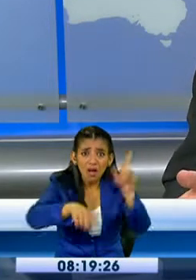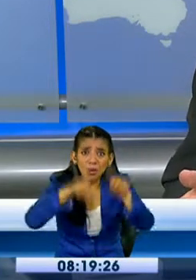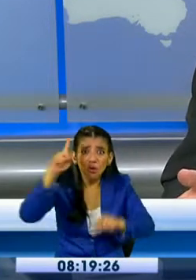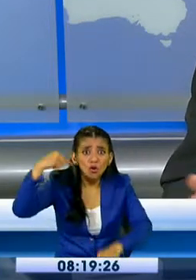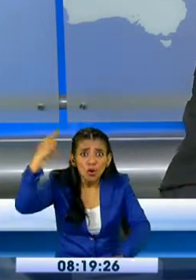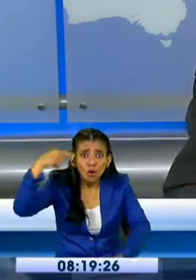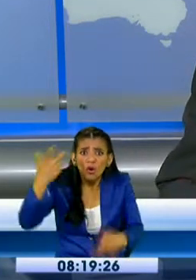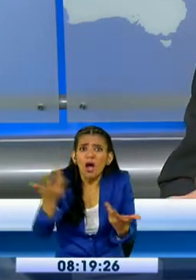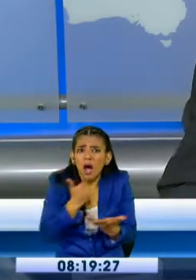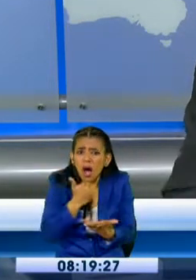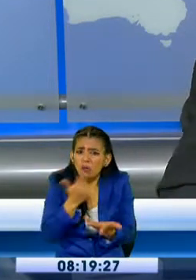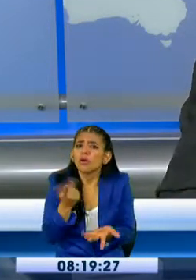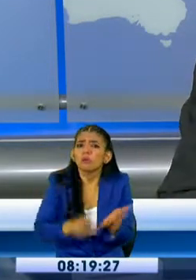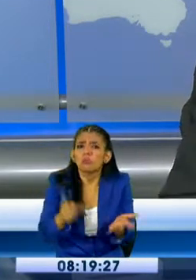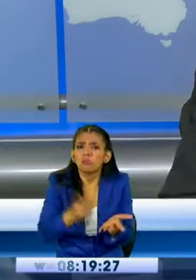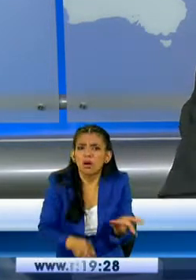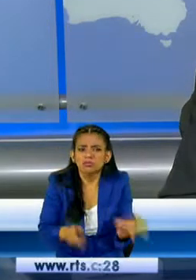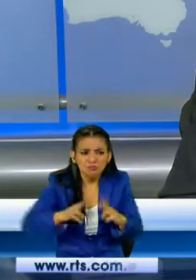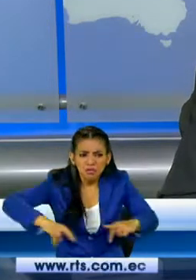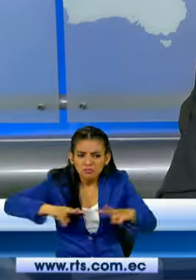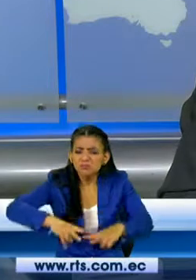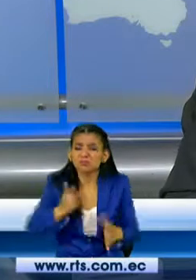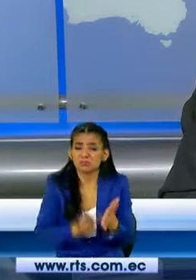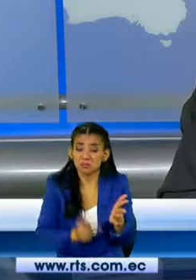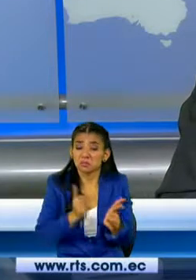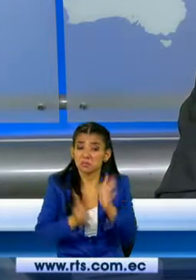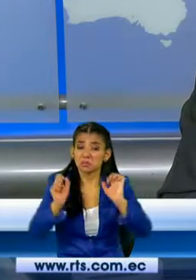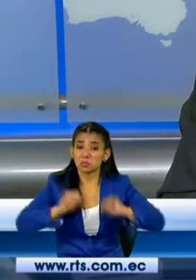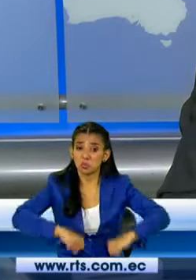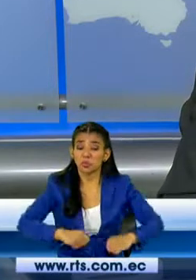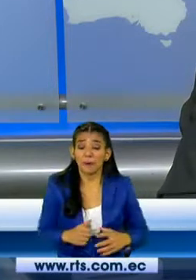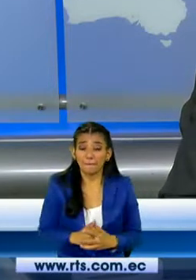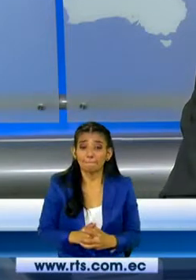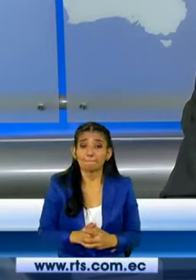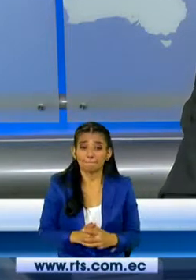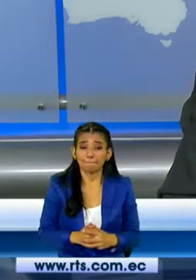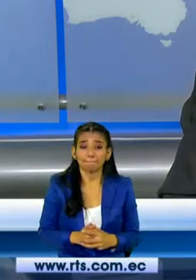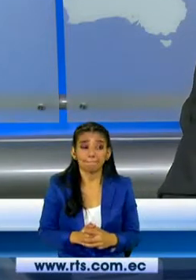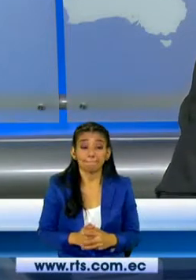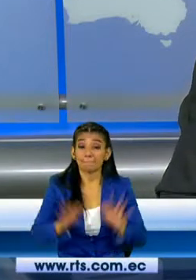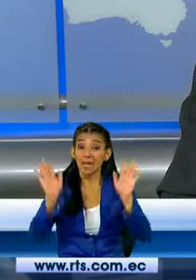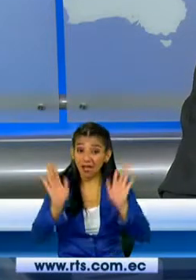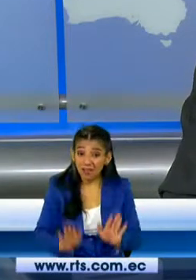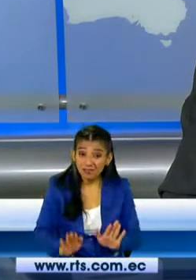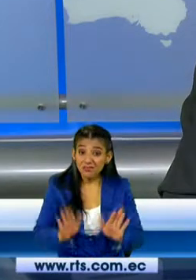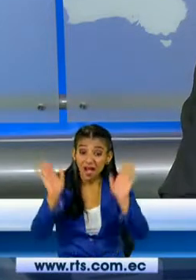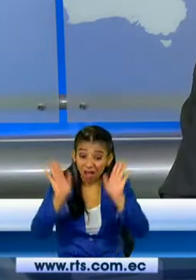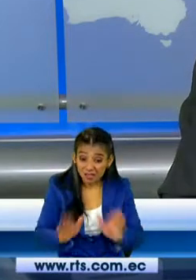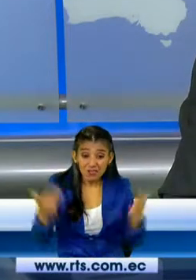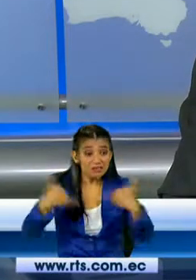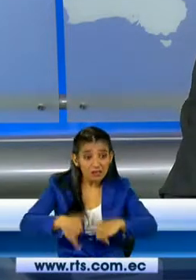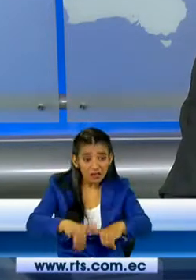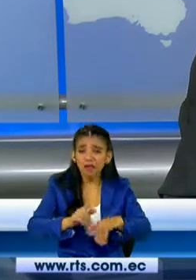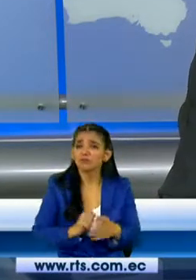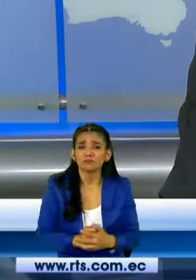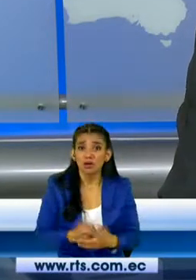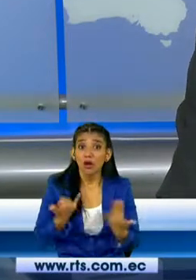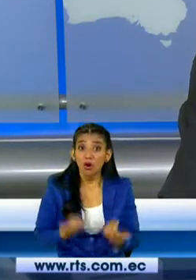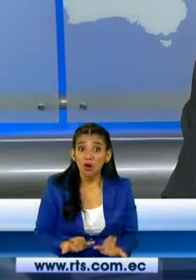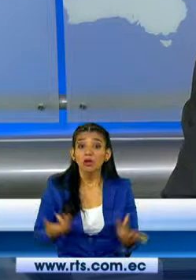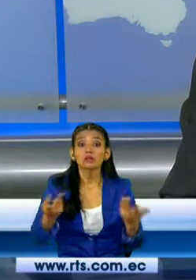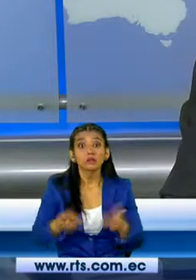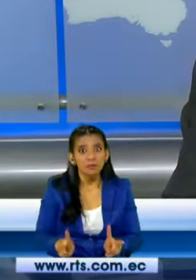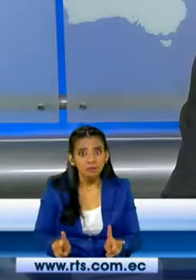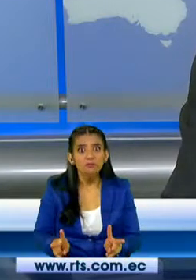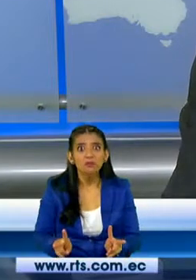fanáticos, autoridades, hay que buscar qué está pasando. Lo cierto es que esto no puede seguir. Lo hemos venido diciendo. Hoy día también el